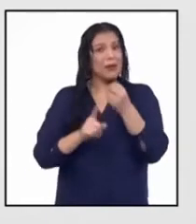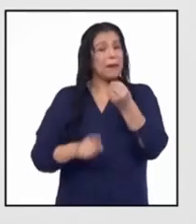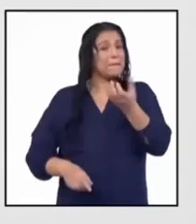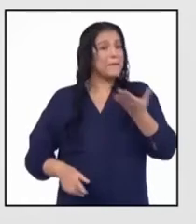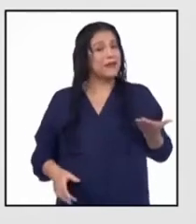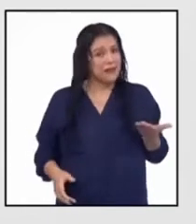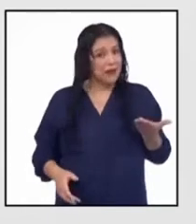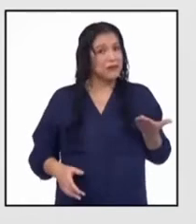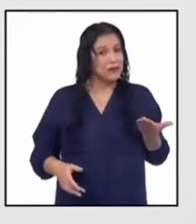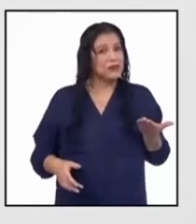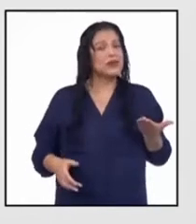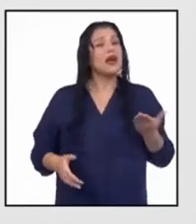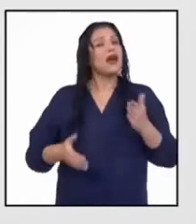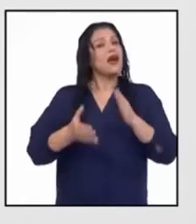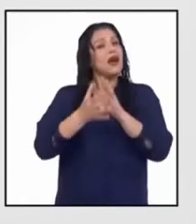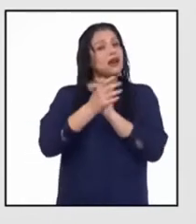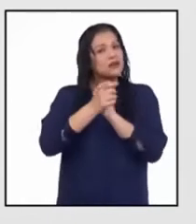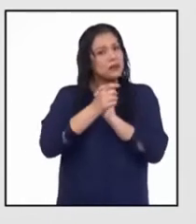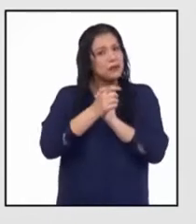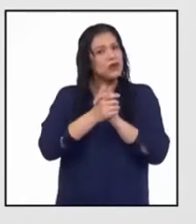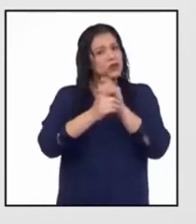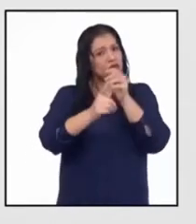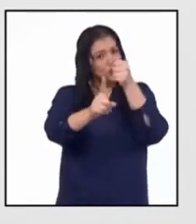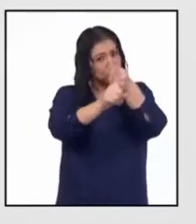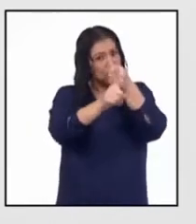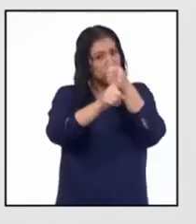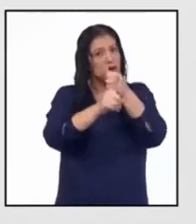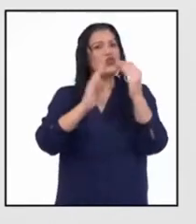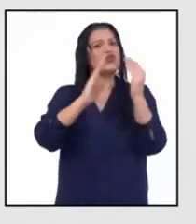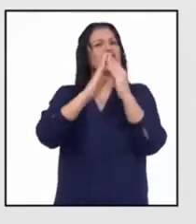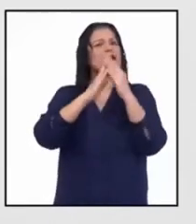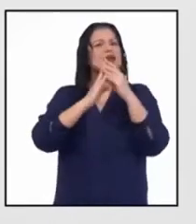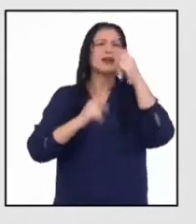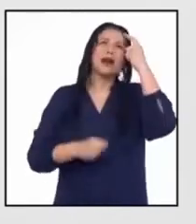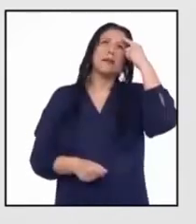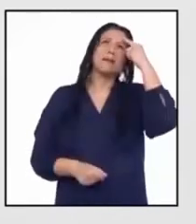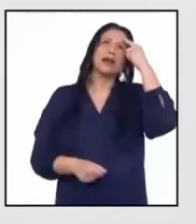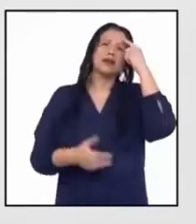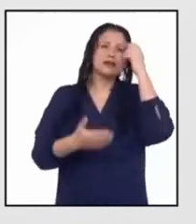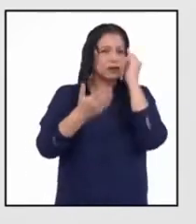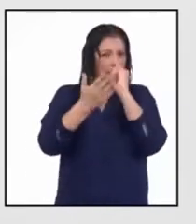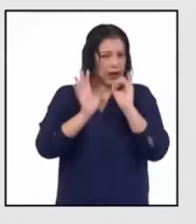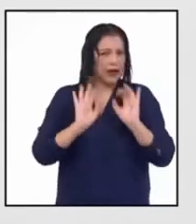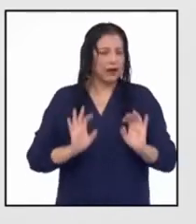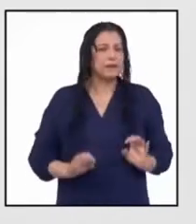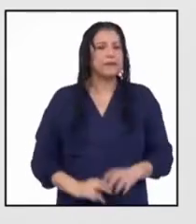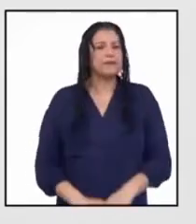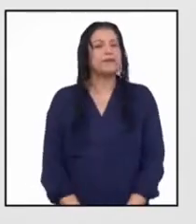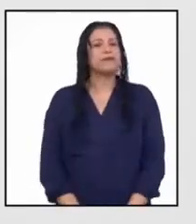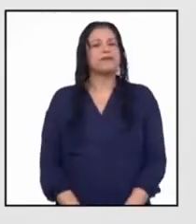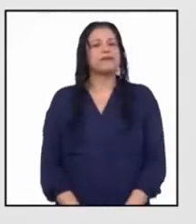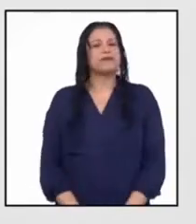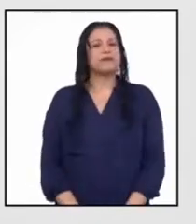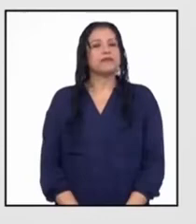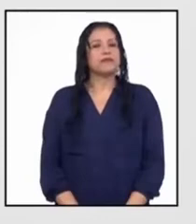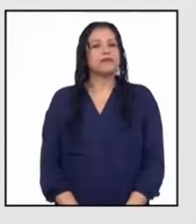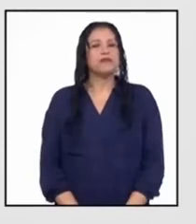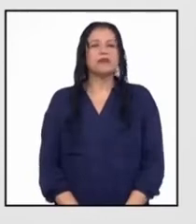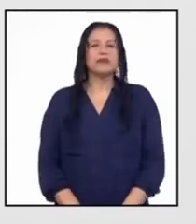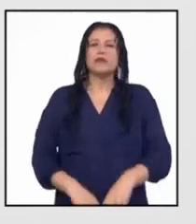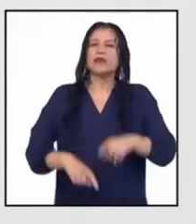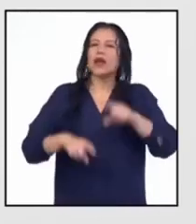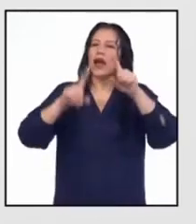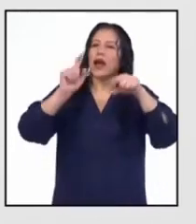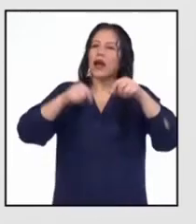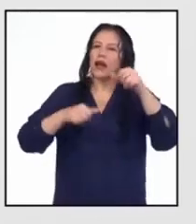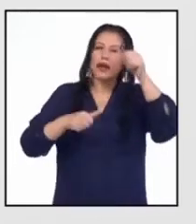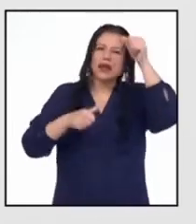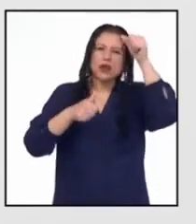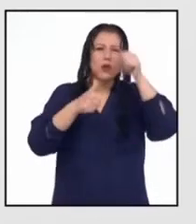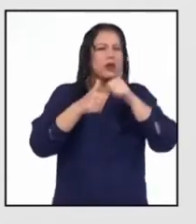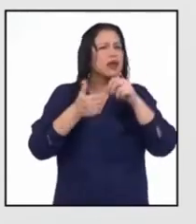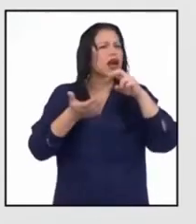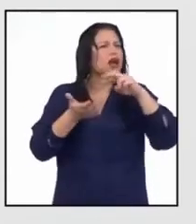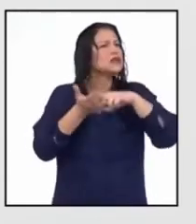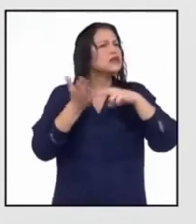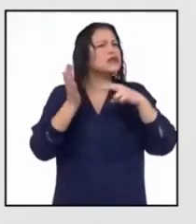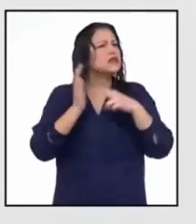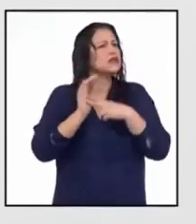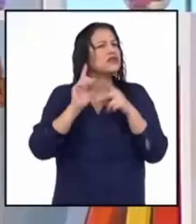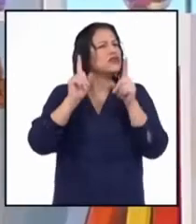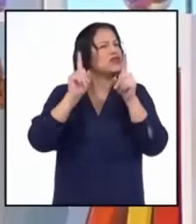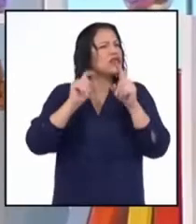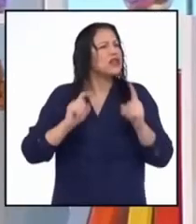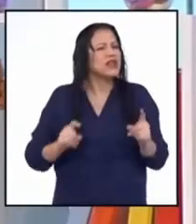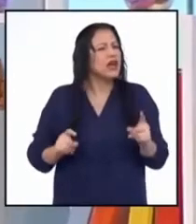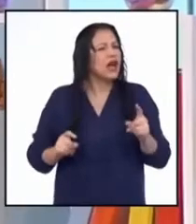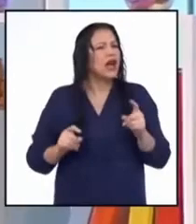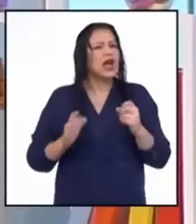nuestros amigos lo hagan también desde sus casas. Pues bien, ¿alguien recuerda qué es un gráfico